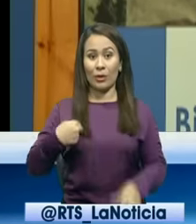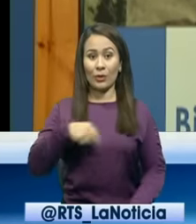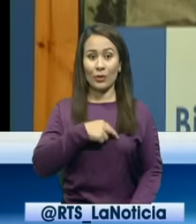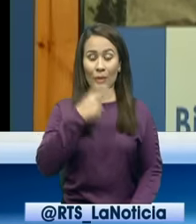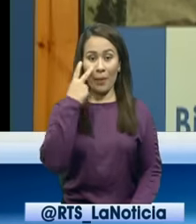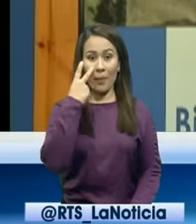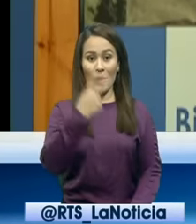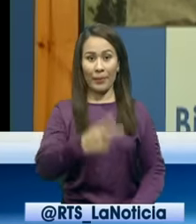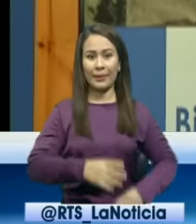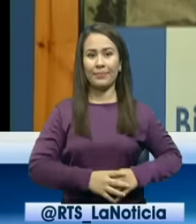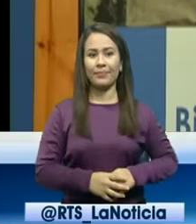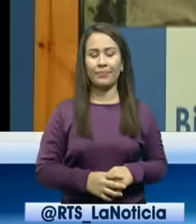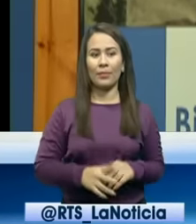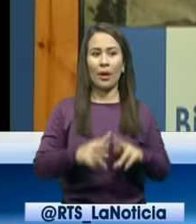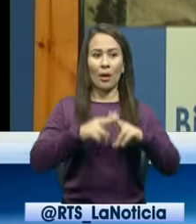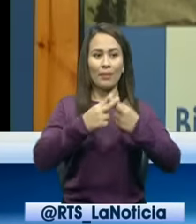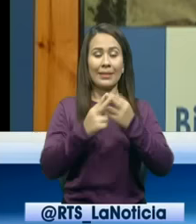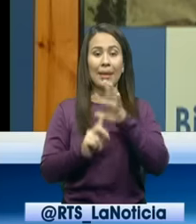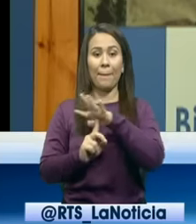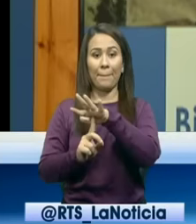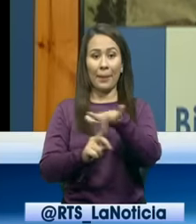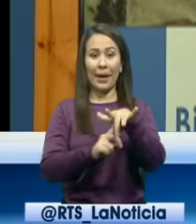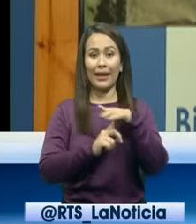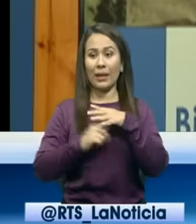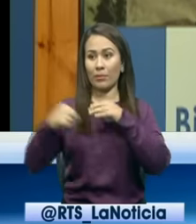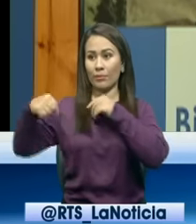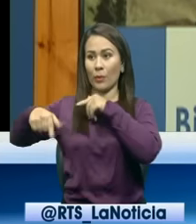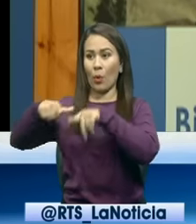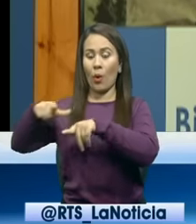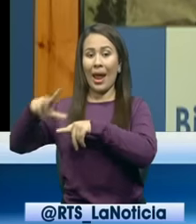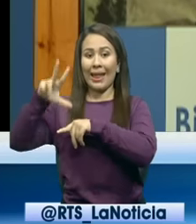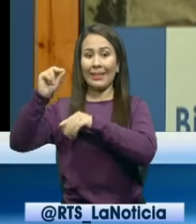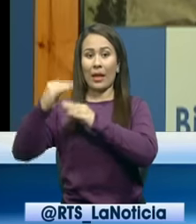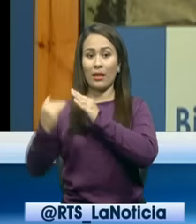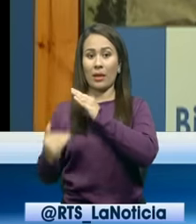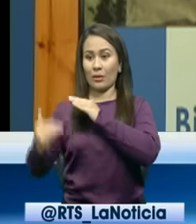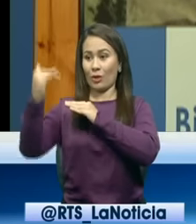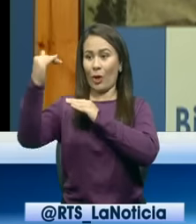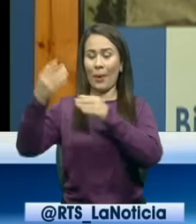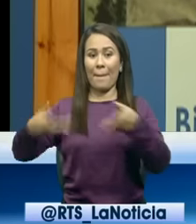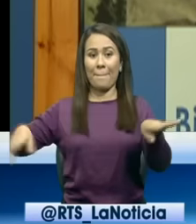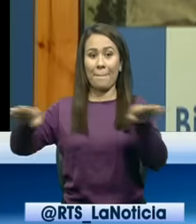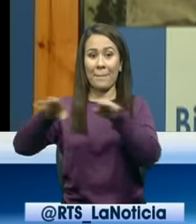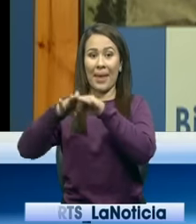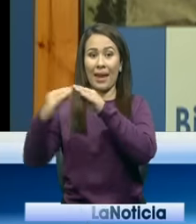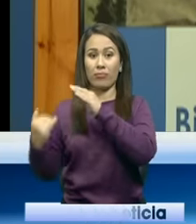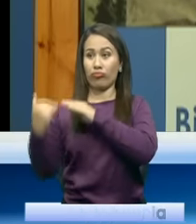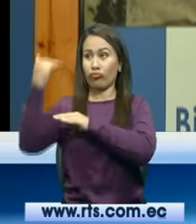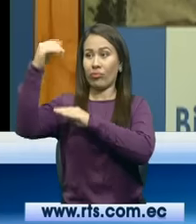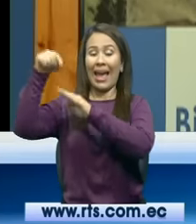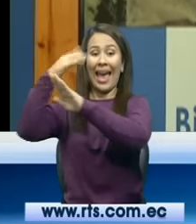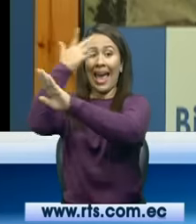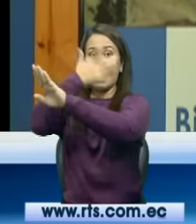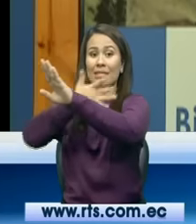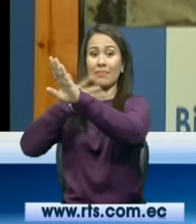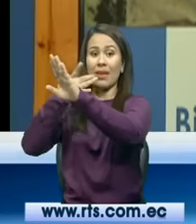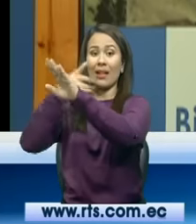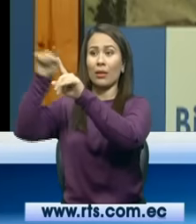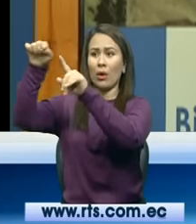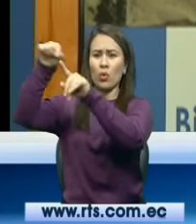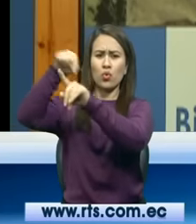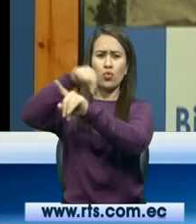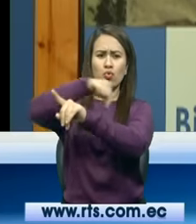encontrar, empieza este parque a partir de los 30 metros sobre el nivel del mar, desde Esmeraldas hasta la provincia de